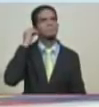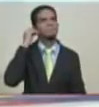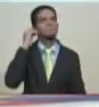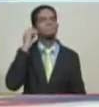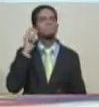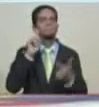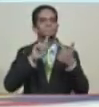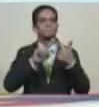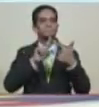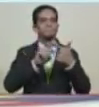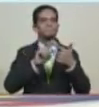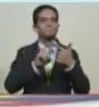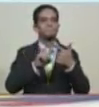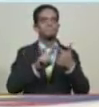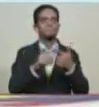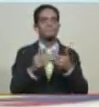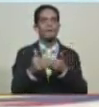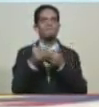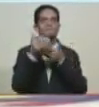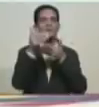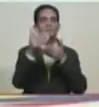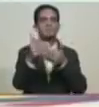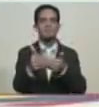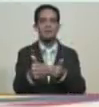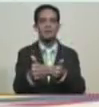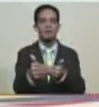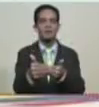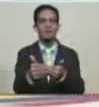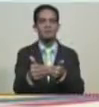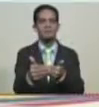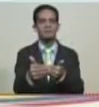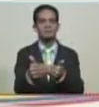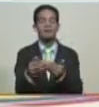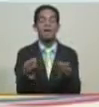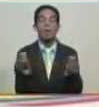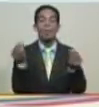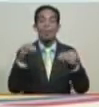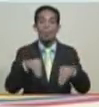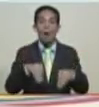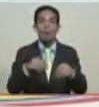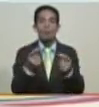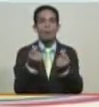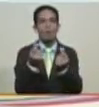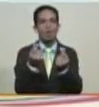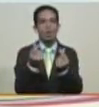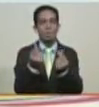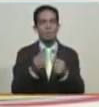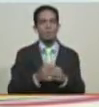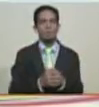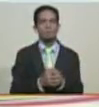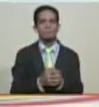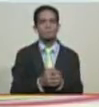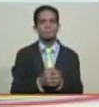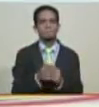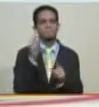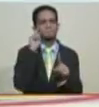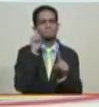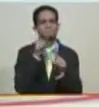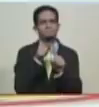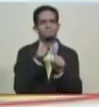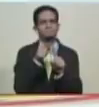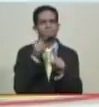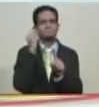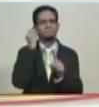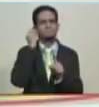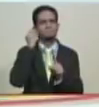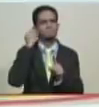Segunda línea, avanzar hacia un acuerdo económico productivo para lograr la estabilización